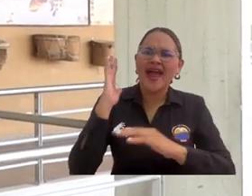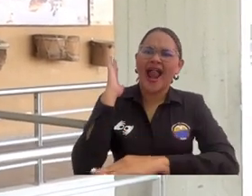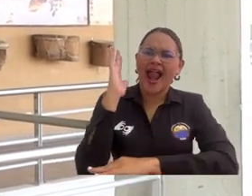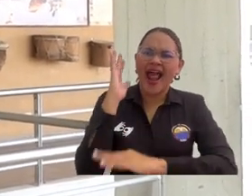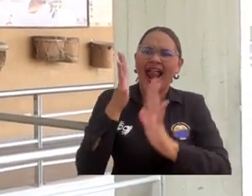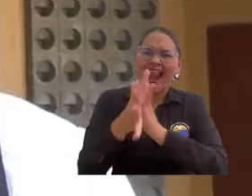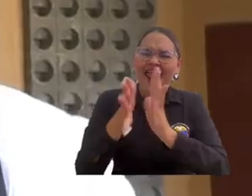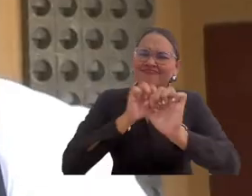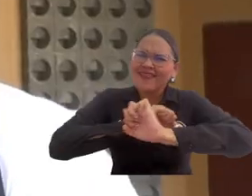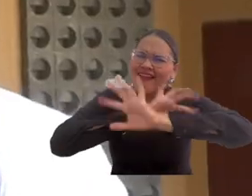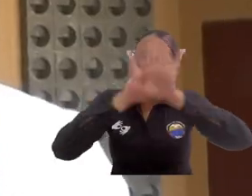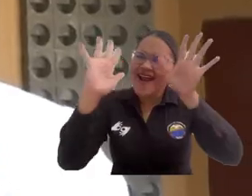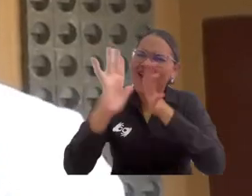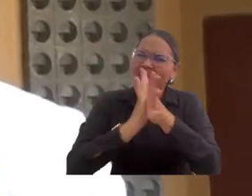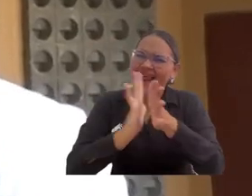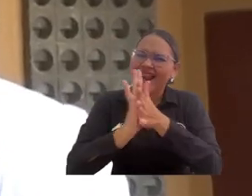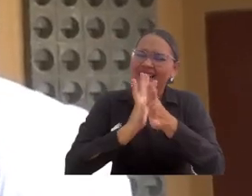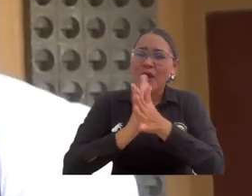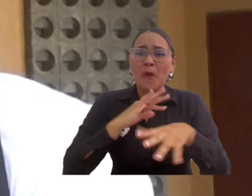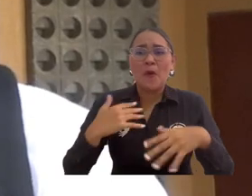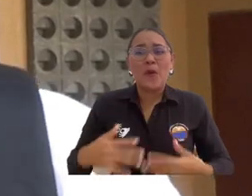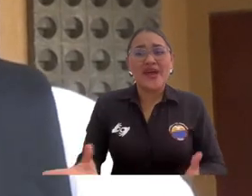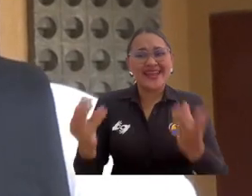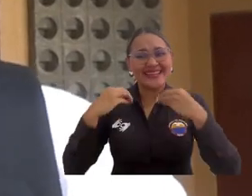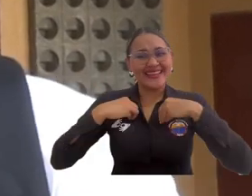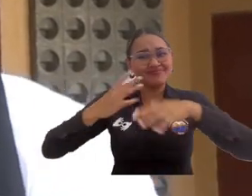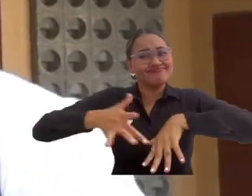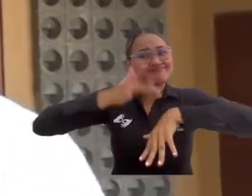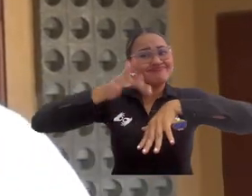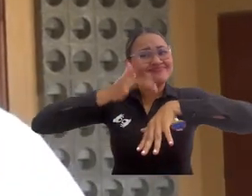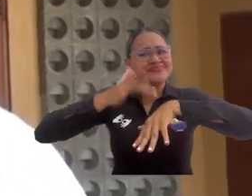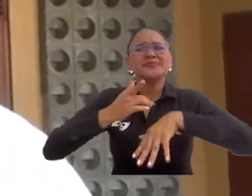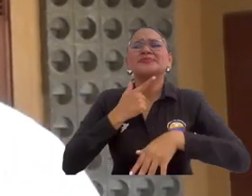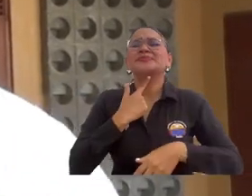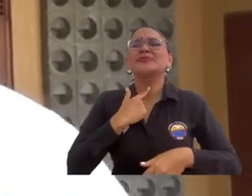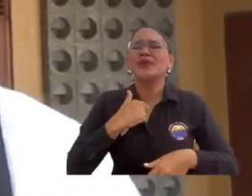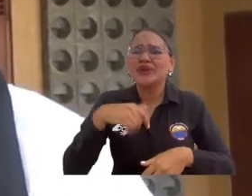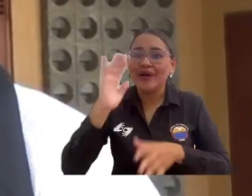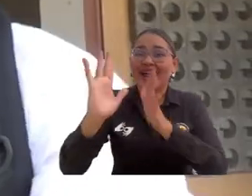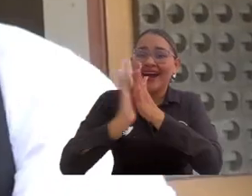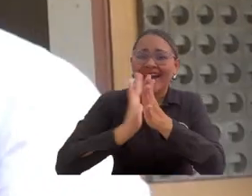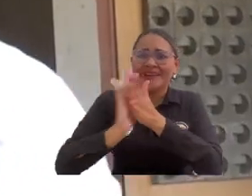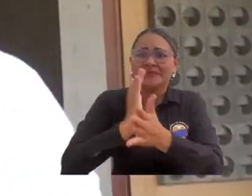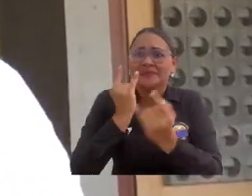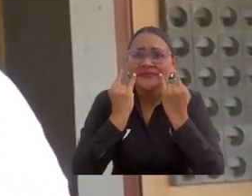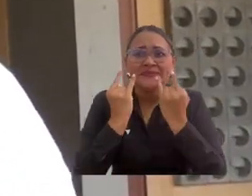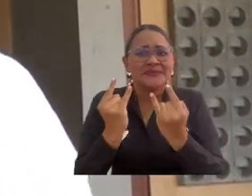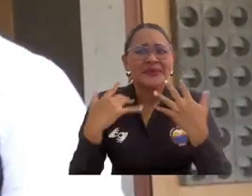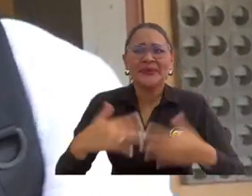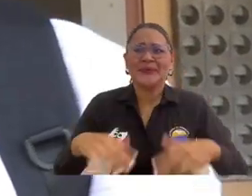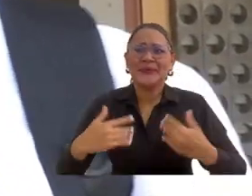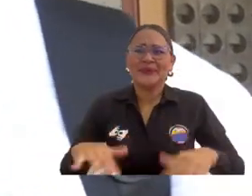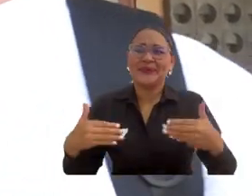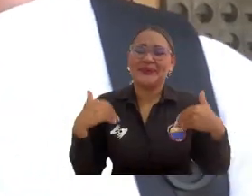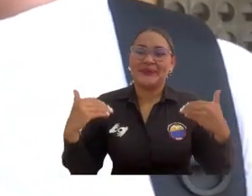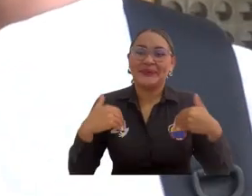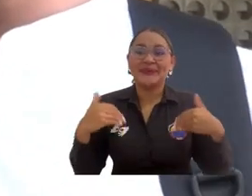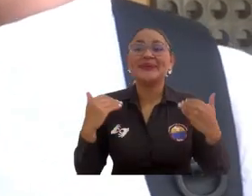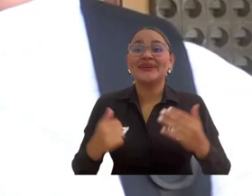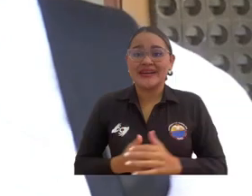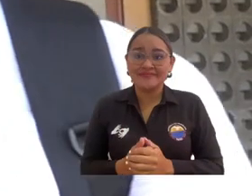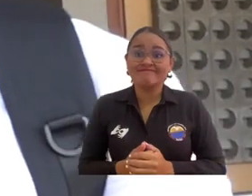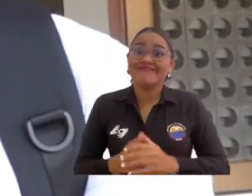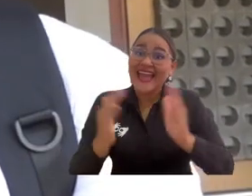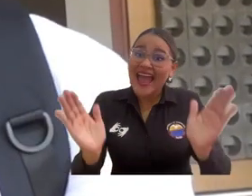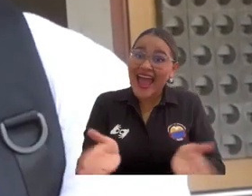bastante clara. Nos dio motivación, pues a mí quedé muy encantado con sus palabras. Que se animen, desde